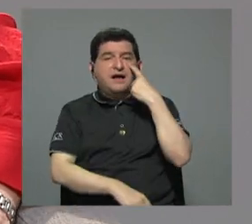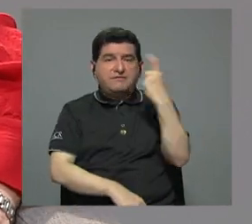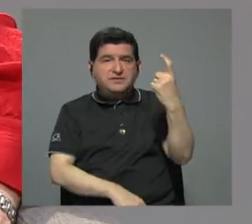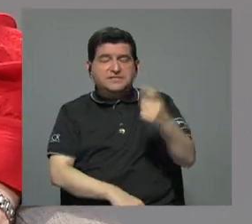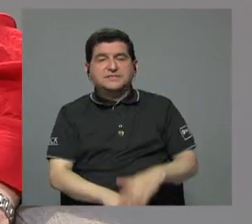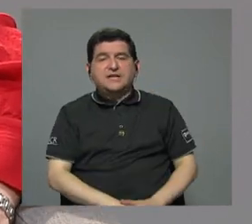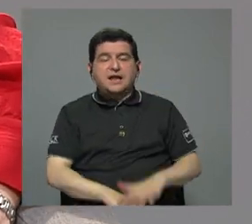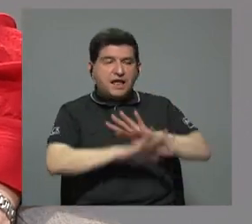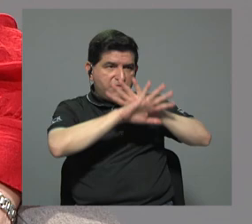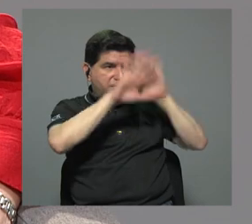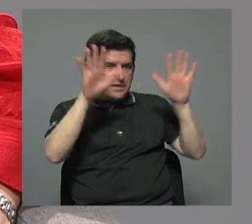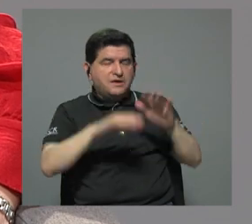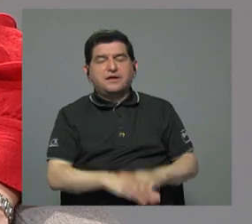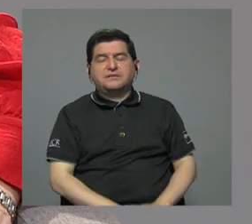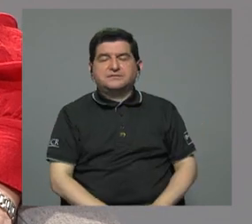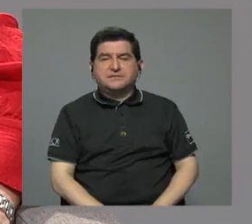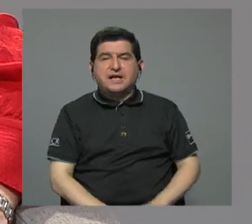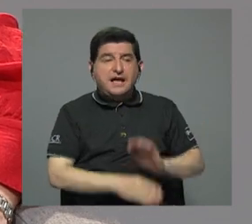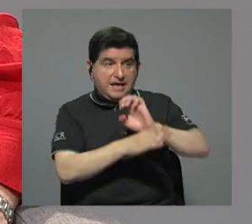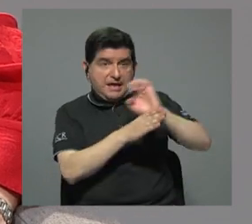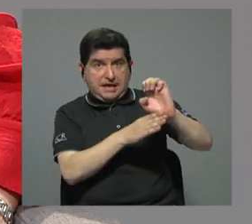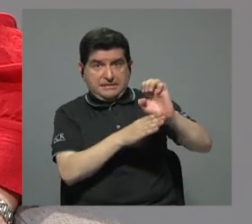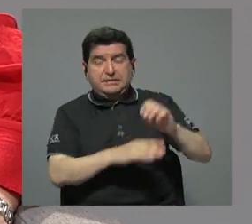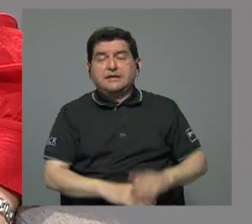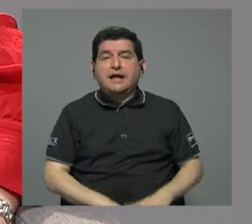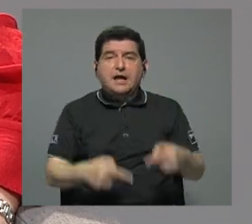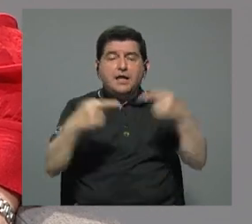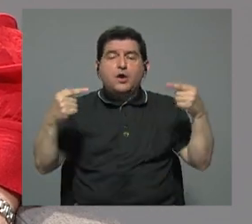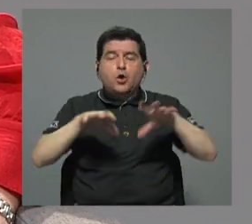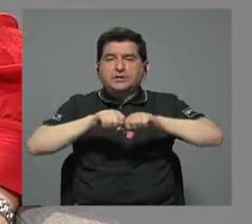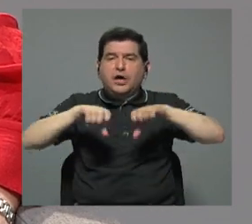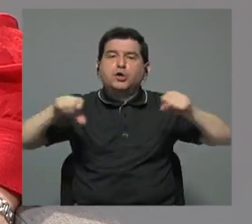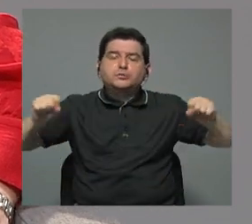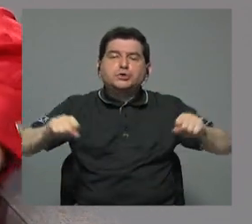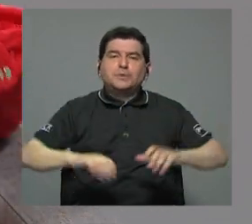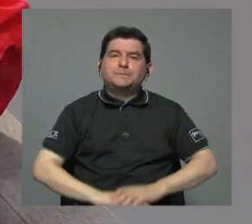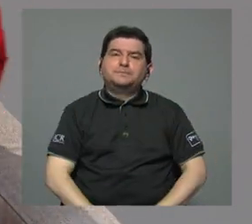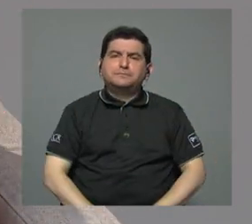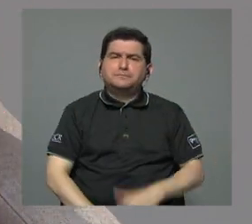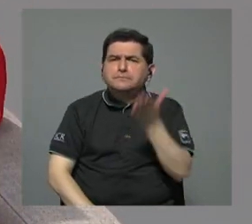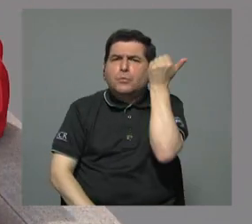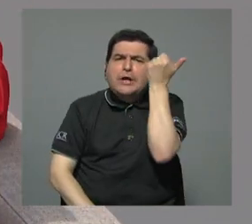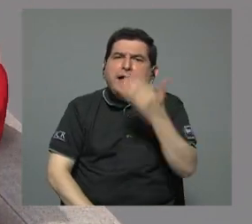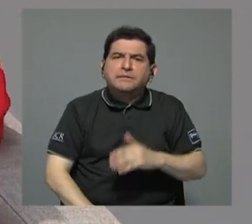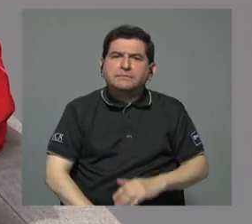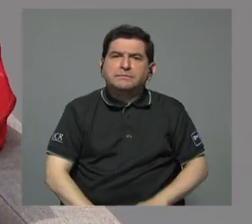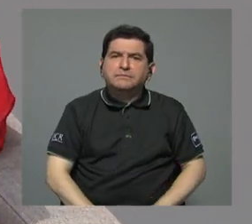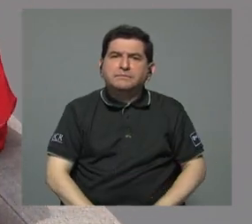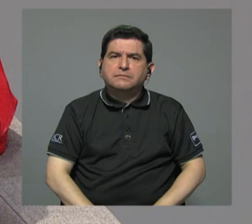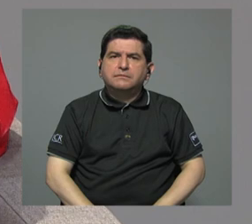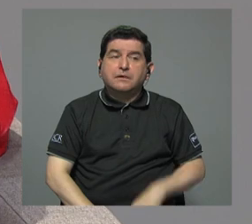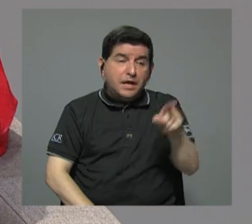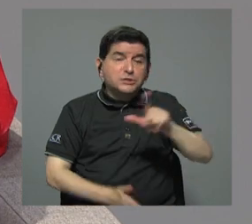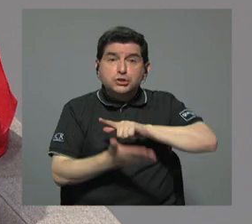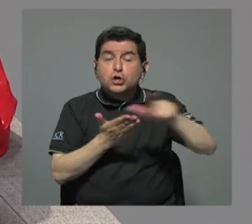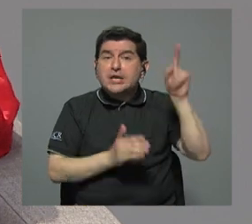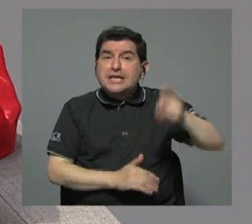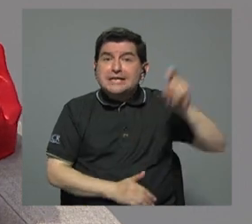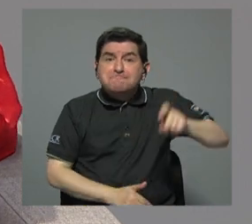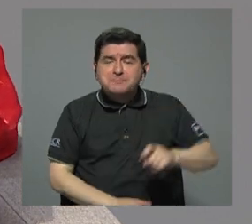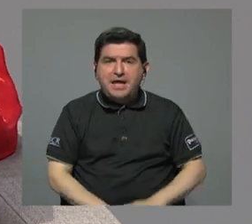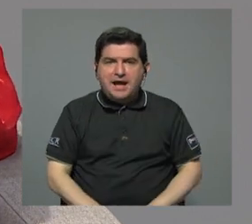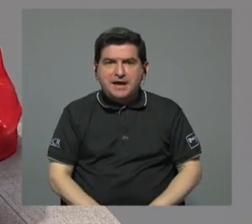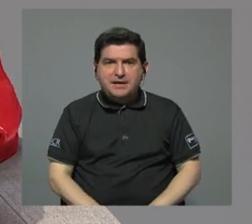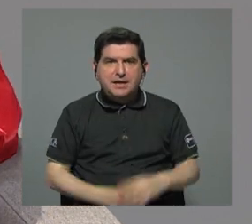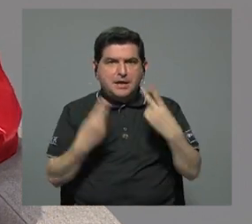de transparencia de probidad probidad y anti corrupción porque porque esto hay que limpiarlo y hay que